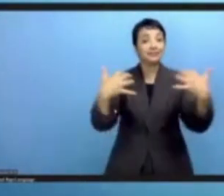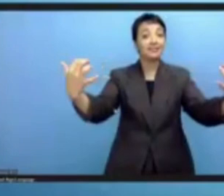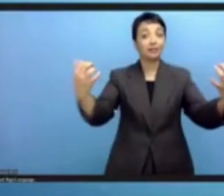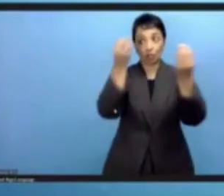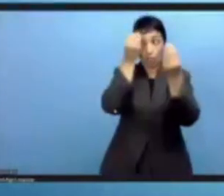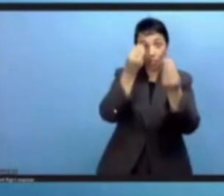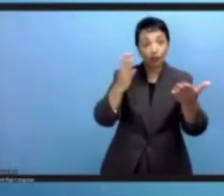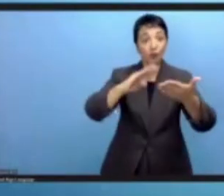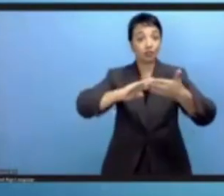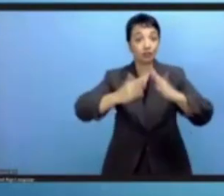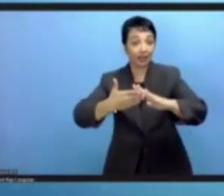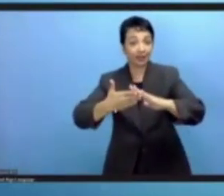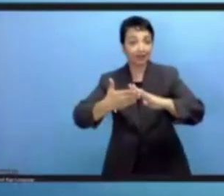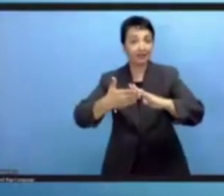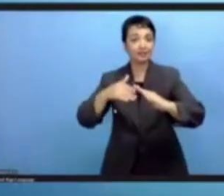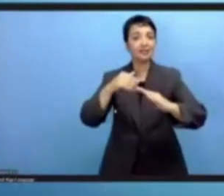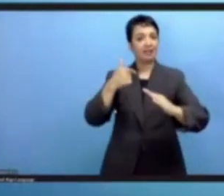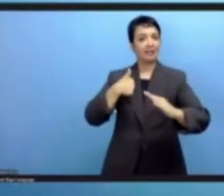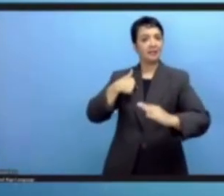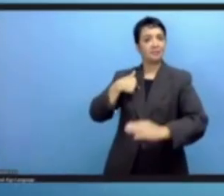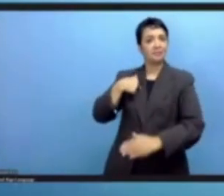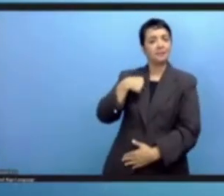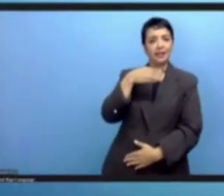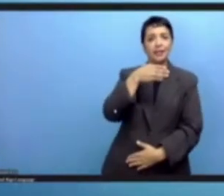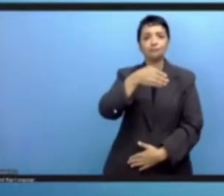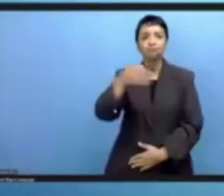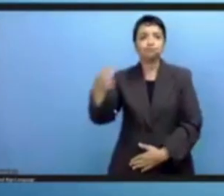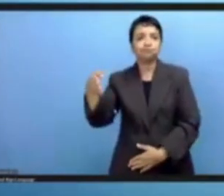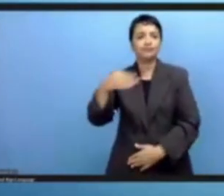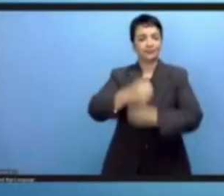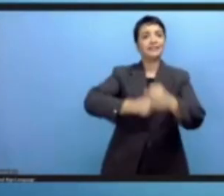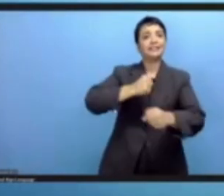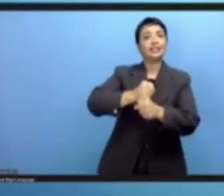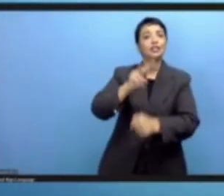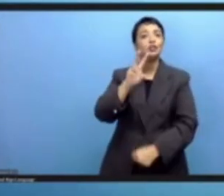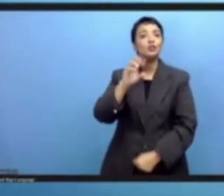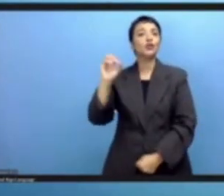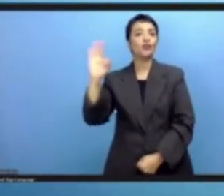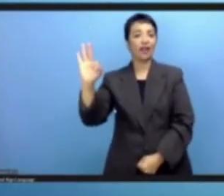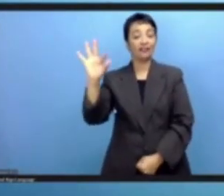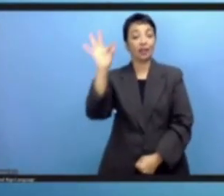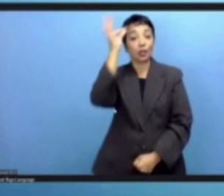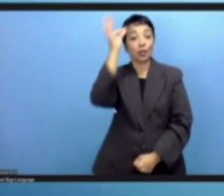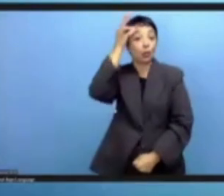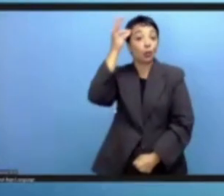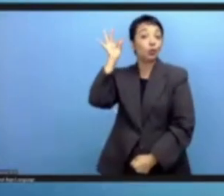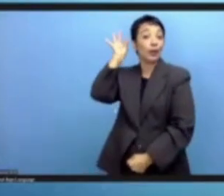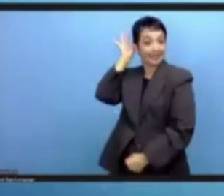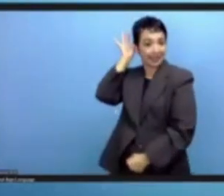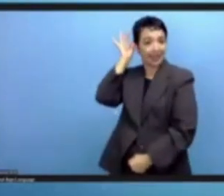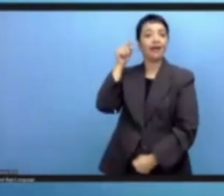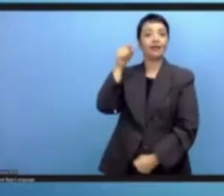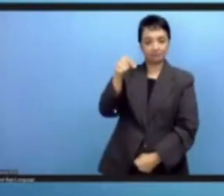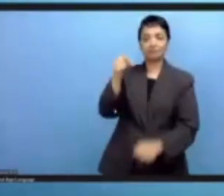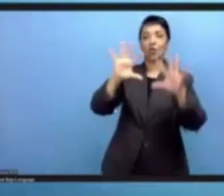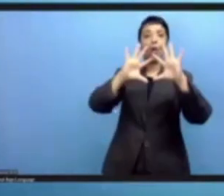de la sociedad de la información de 2005 y como todos sabemos túnes